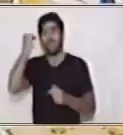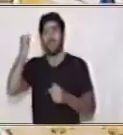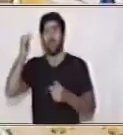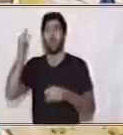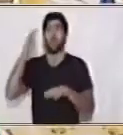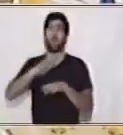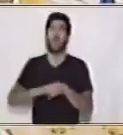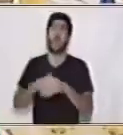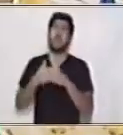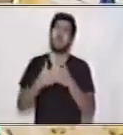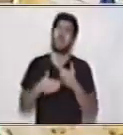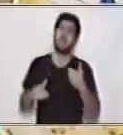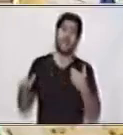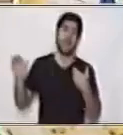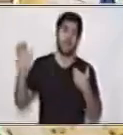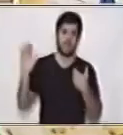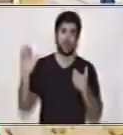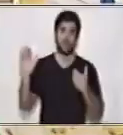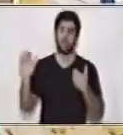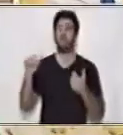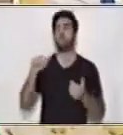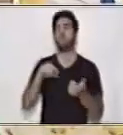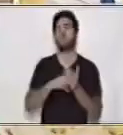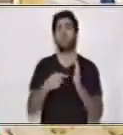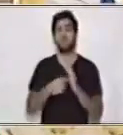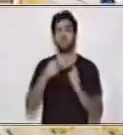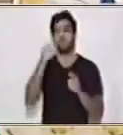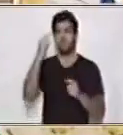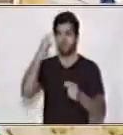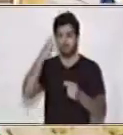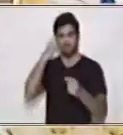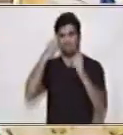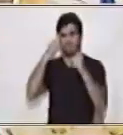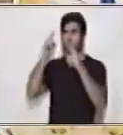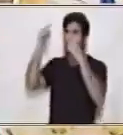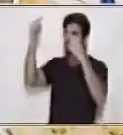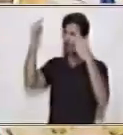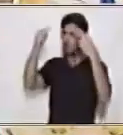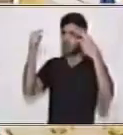¿Qué crees tú que es? ¿Una antítesis, un oxímoron o una paradoja?